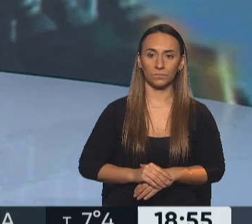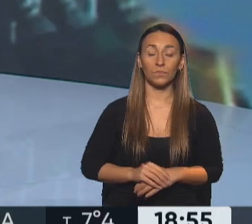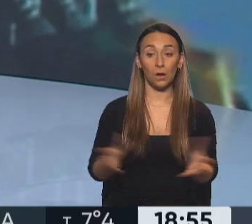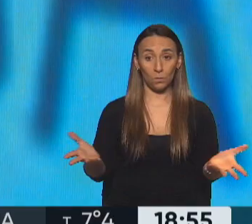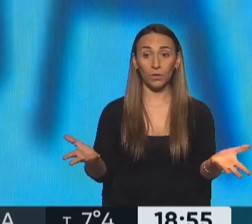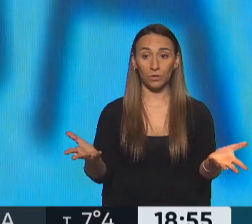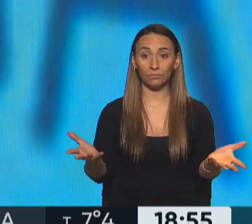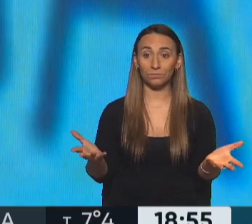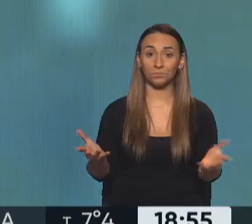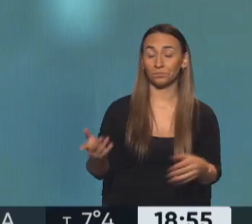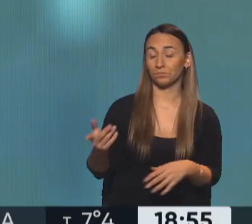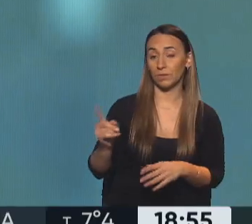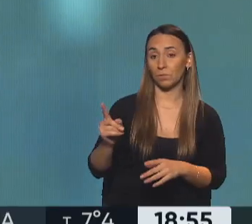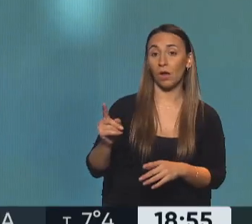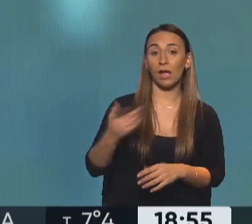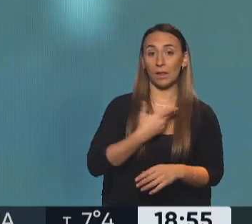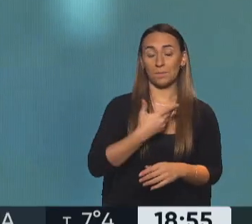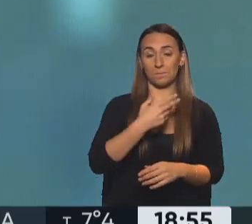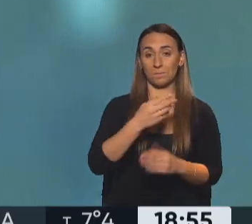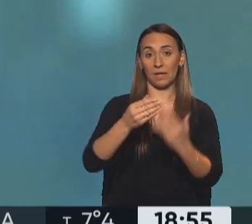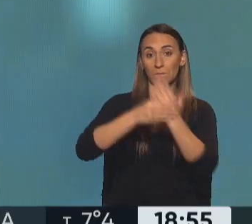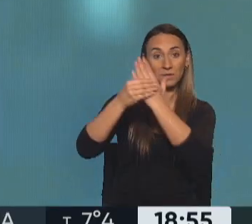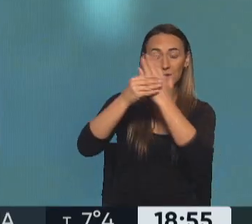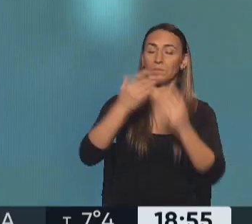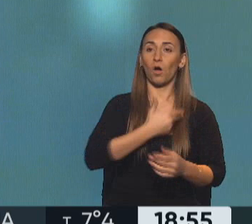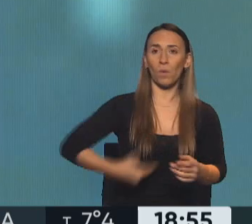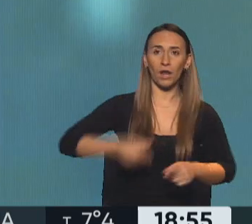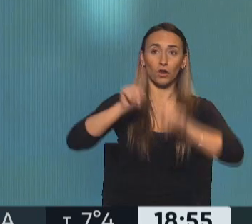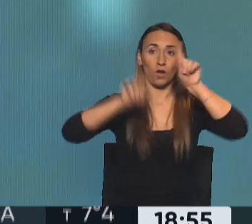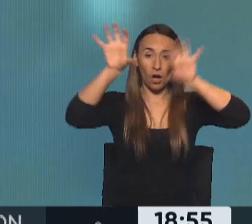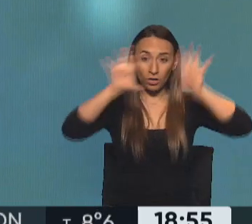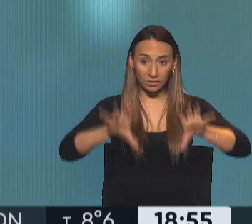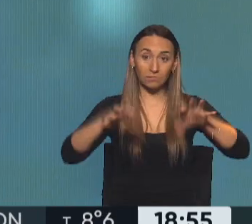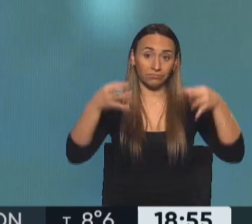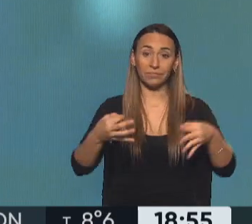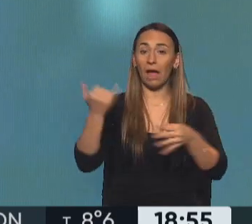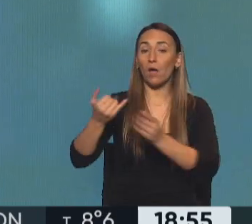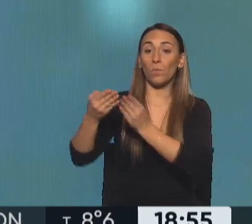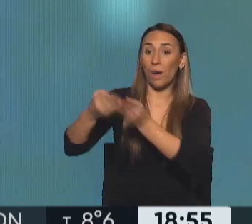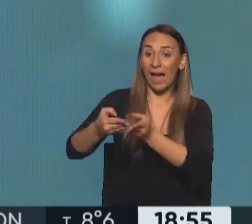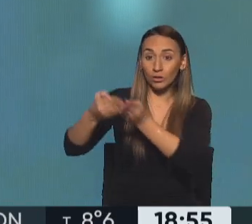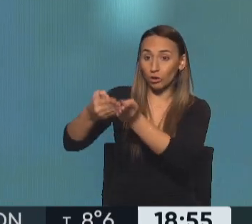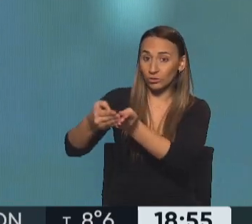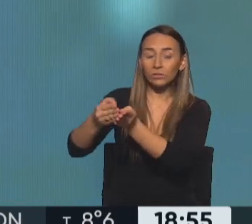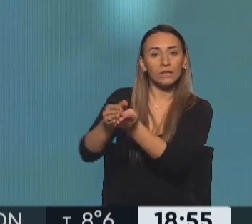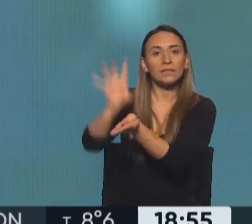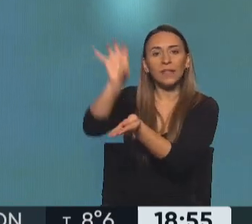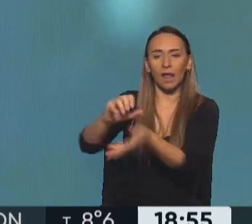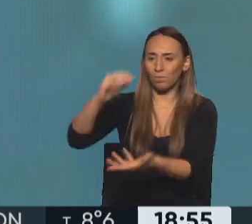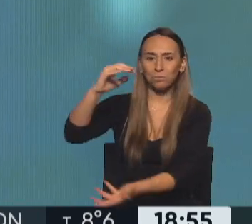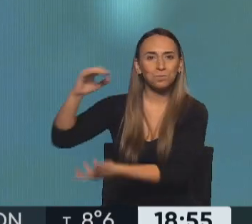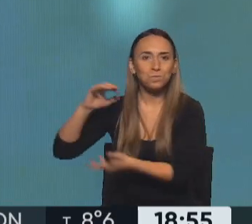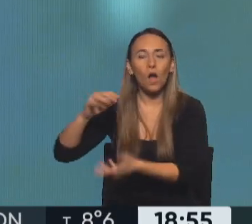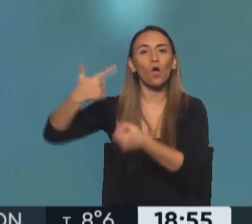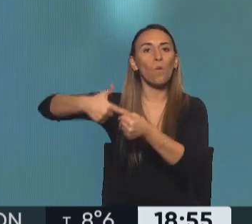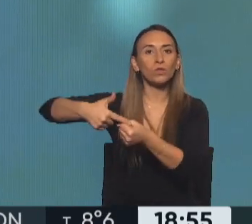Bueno, lo que dicen funcionarios del norte es que la respuesta es que está viniendo justamente, sí, están viniendo barcos con combustible. ¿Cuánto puede demorar en llegar? Es